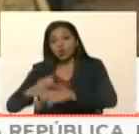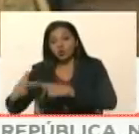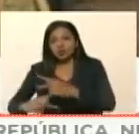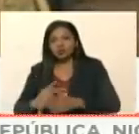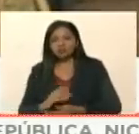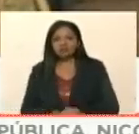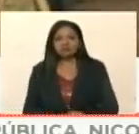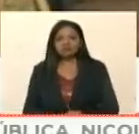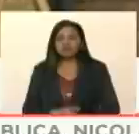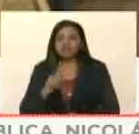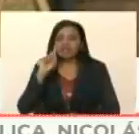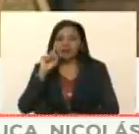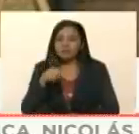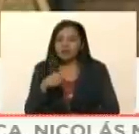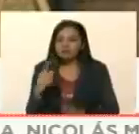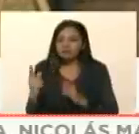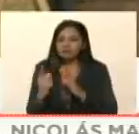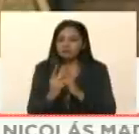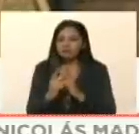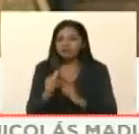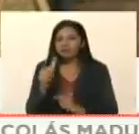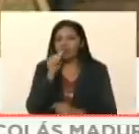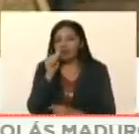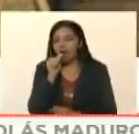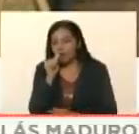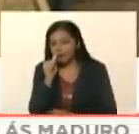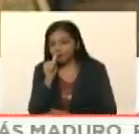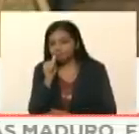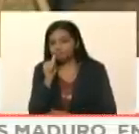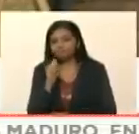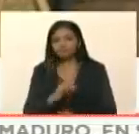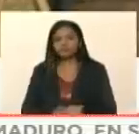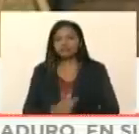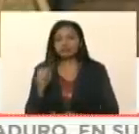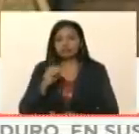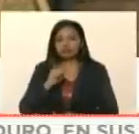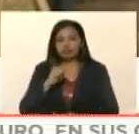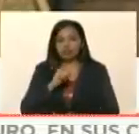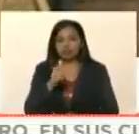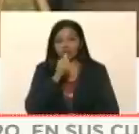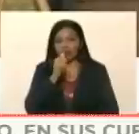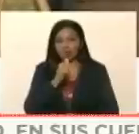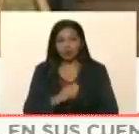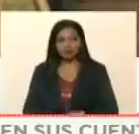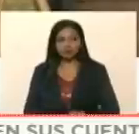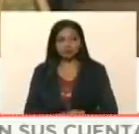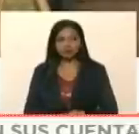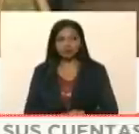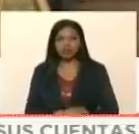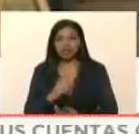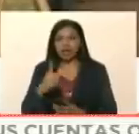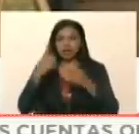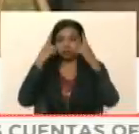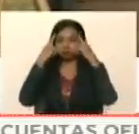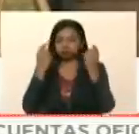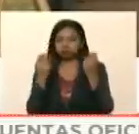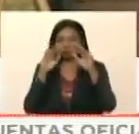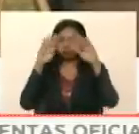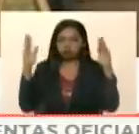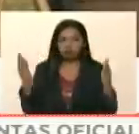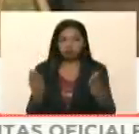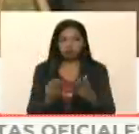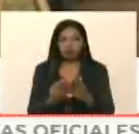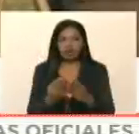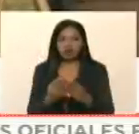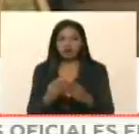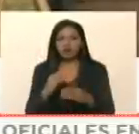Hablamos también del tema del agua. Él tiene expertos mundiales en